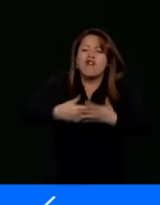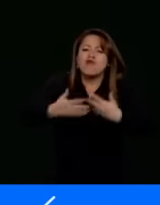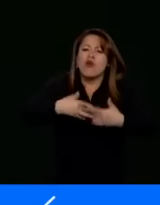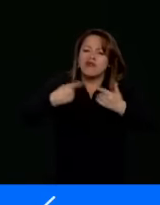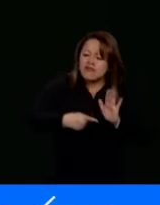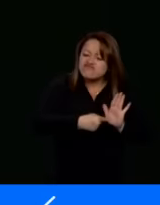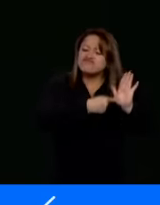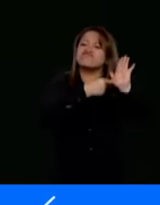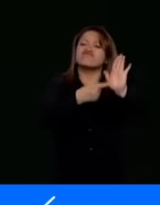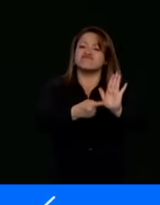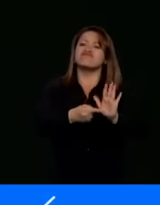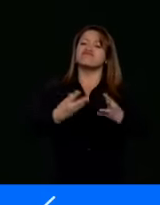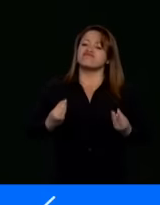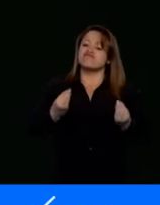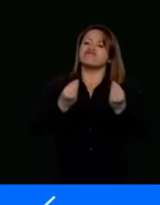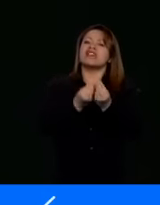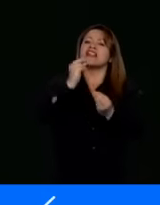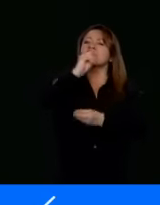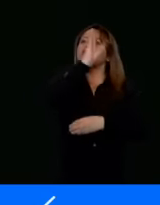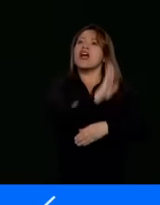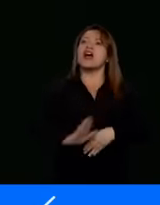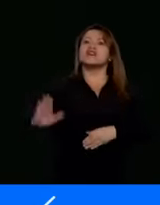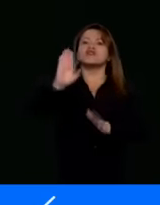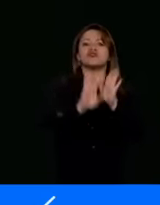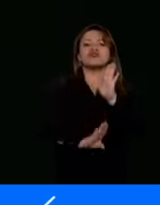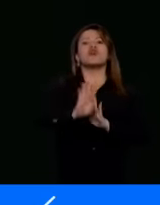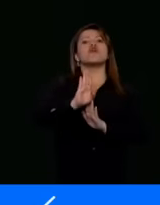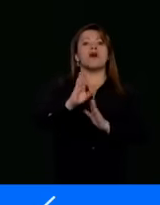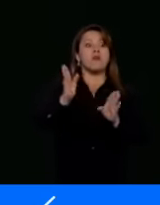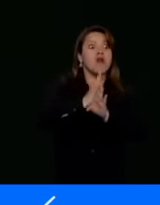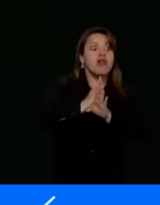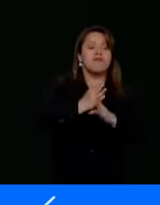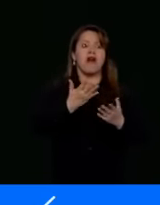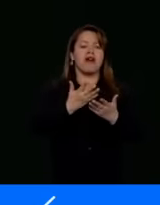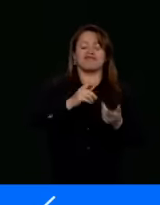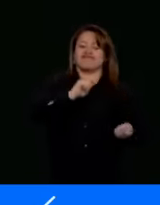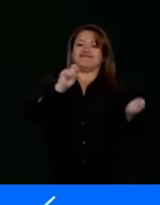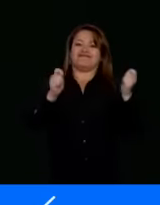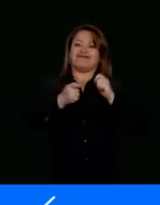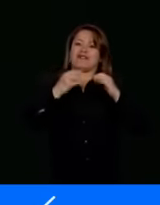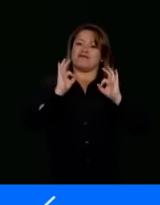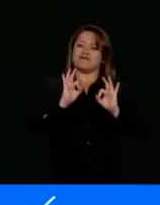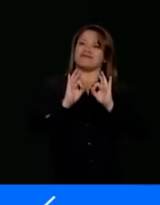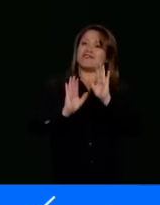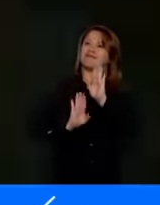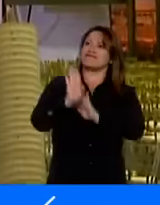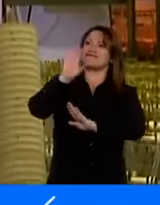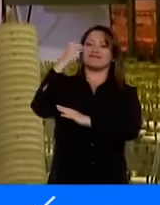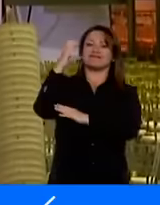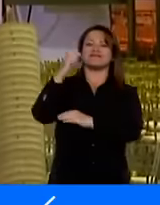pabellón de que somos una nación que empezamos a solucionar nuestros problemas con la palabra, ese don de Dios.